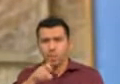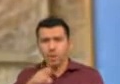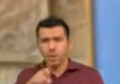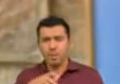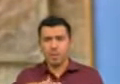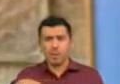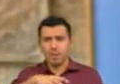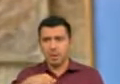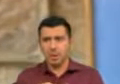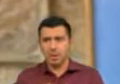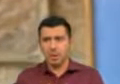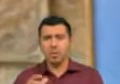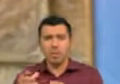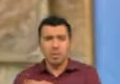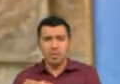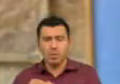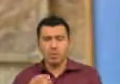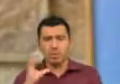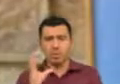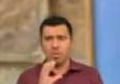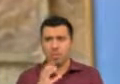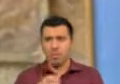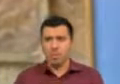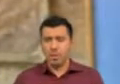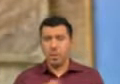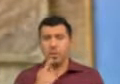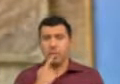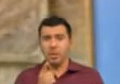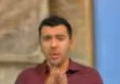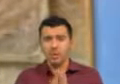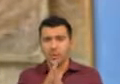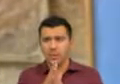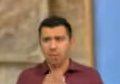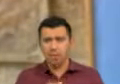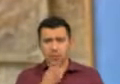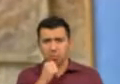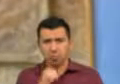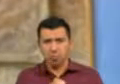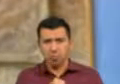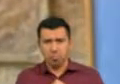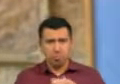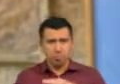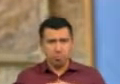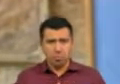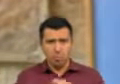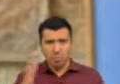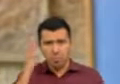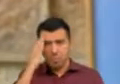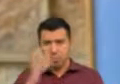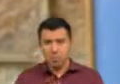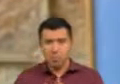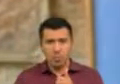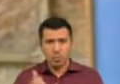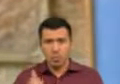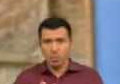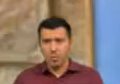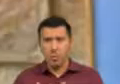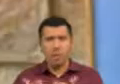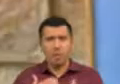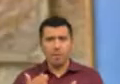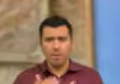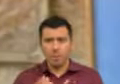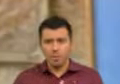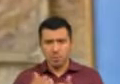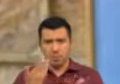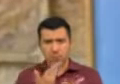sociedad colombiana porque las declaraciones no tienen ninguna base fundamental sino fácilmente se puede comprobar